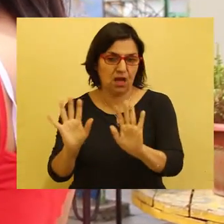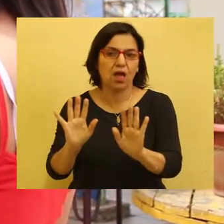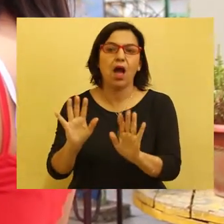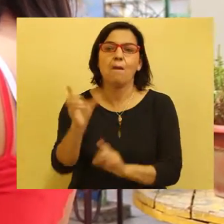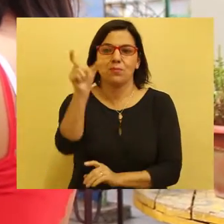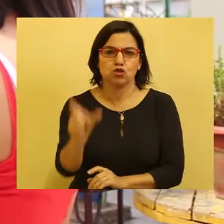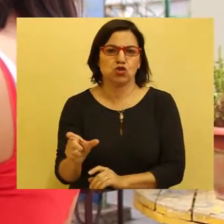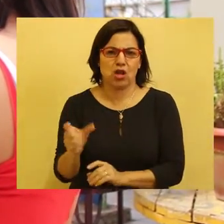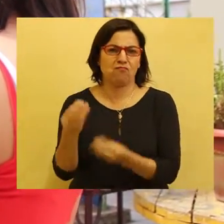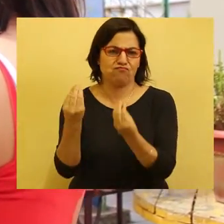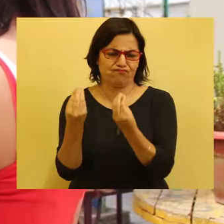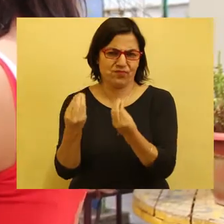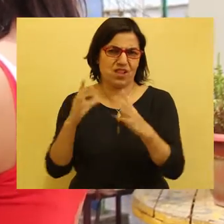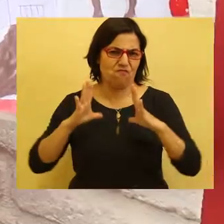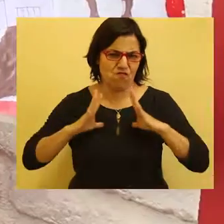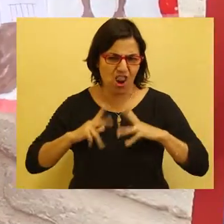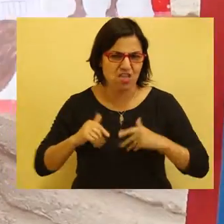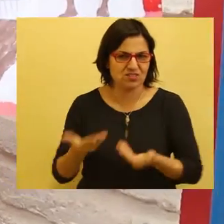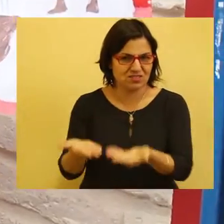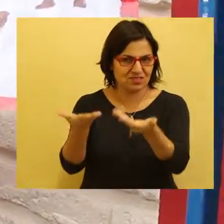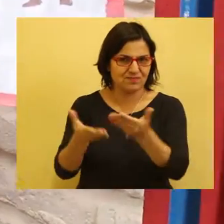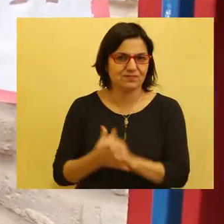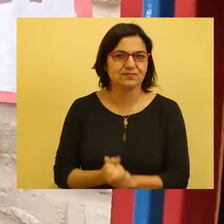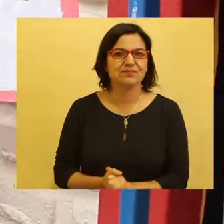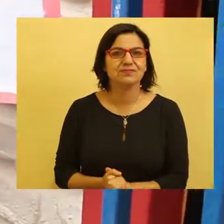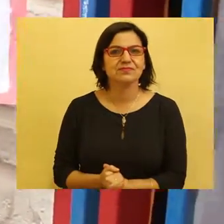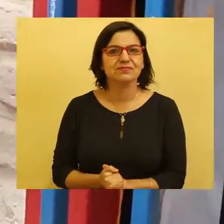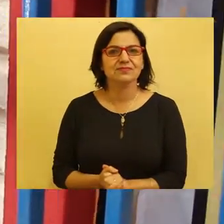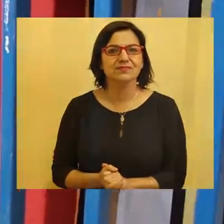que sean personas de bien y que sean felices.